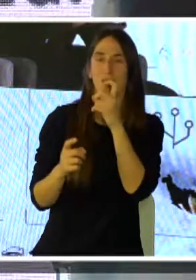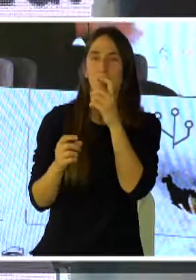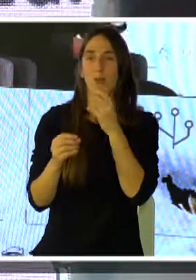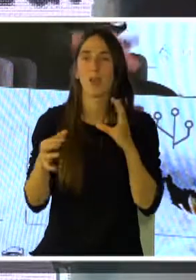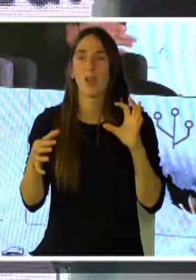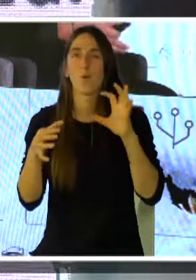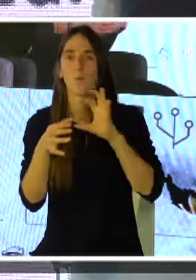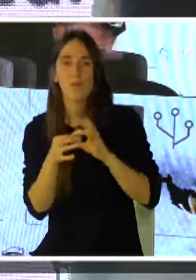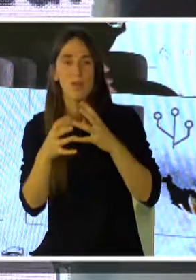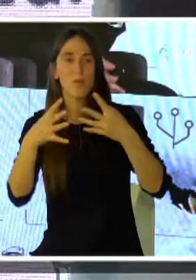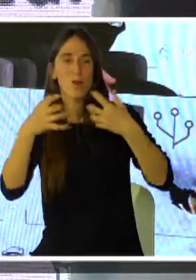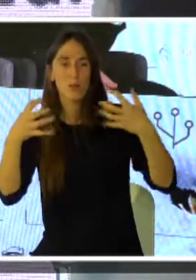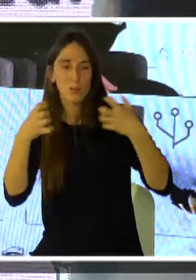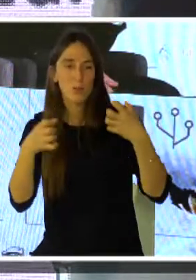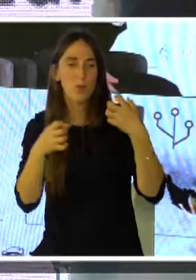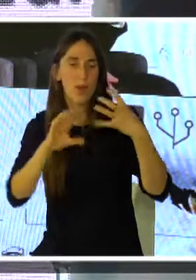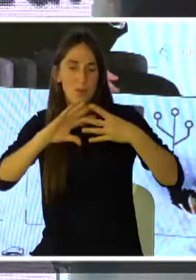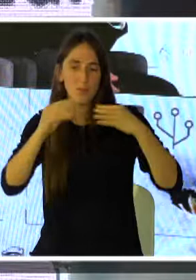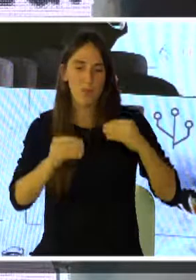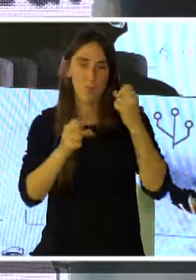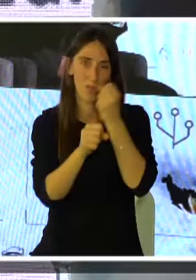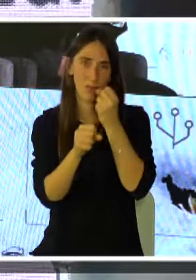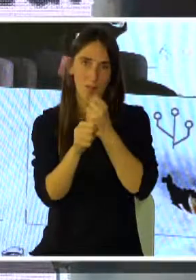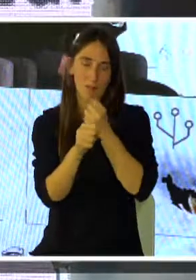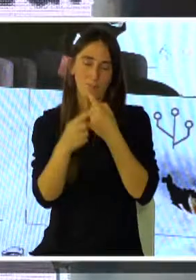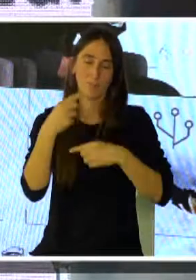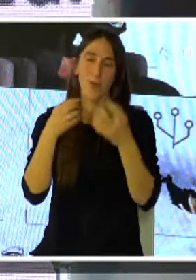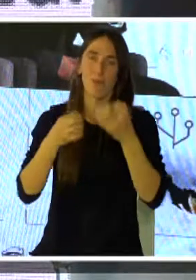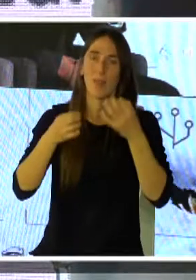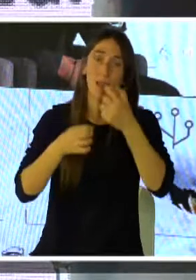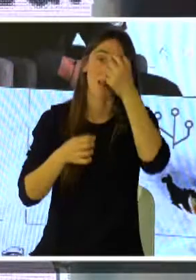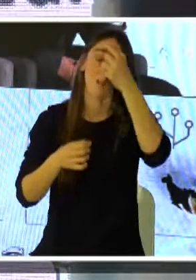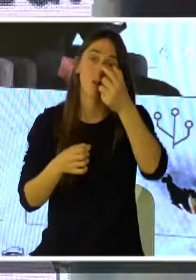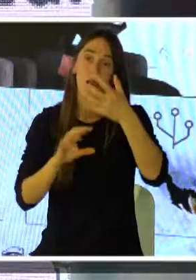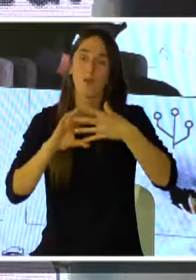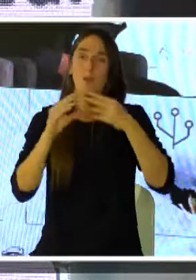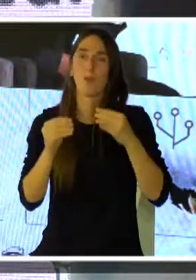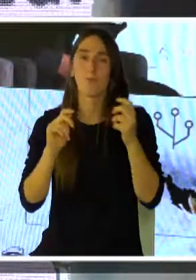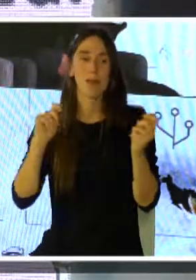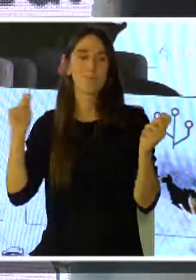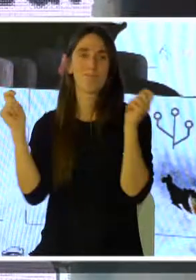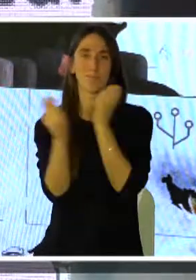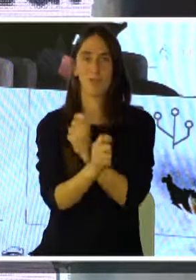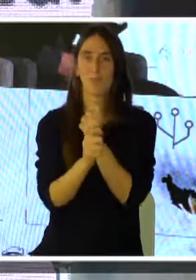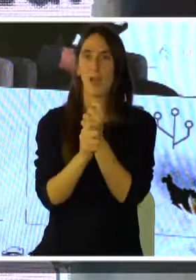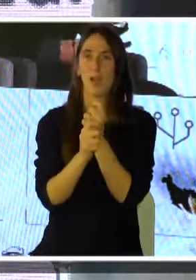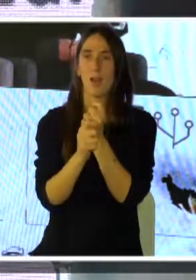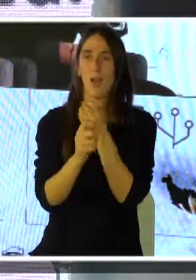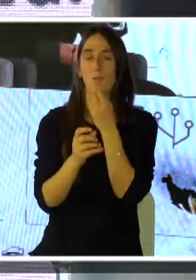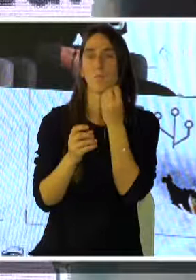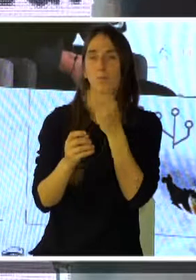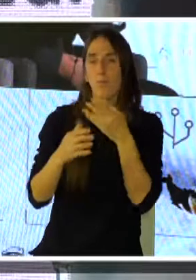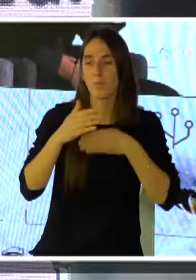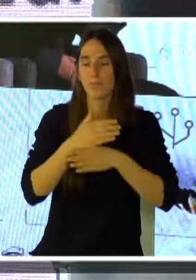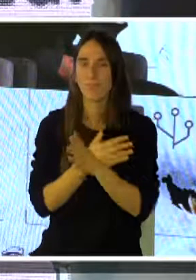también a estructuras y a formas de trabajo. Entonces, en realidad, la tecnología de alguna forma se transforma como un muy buen